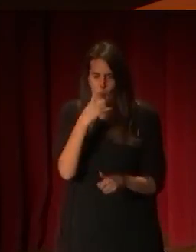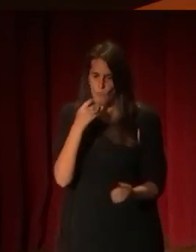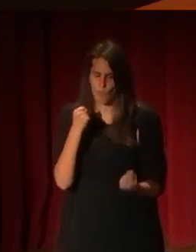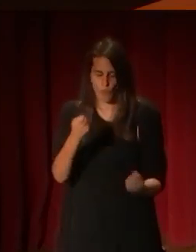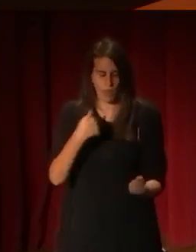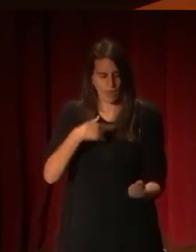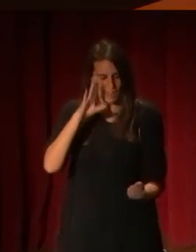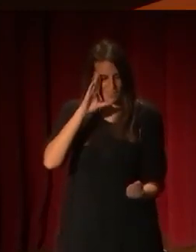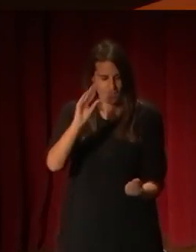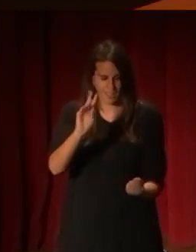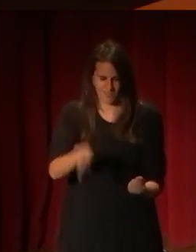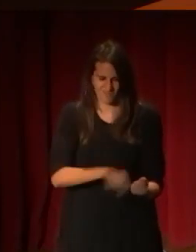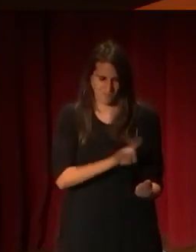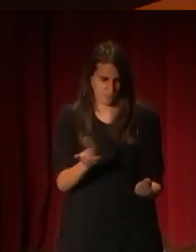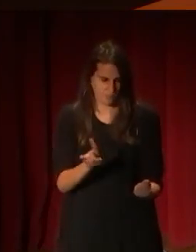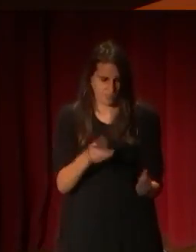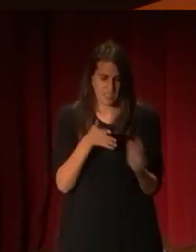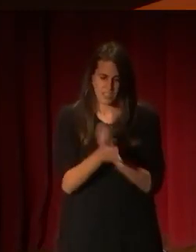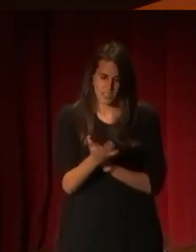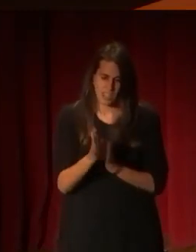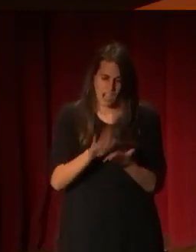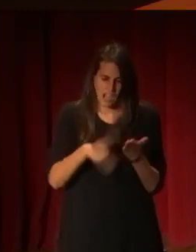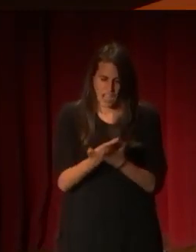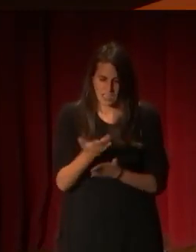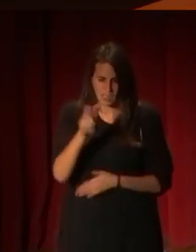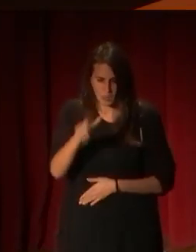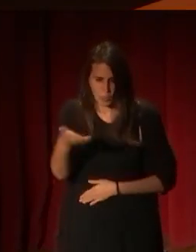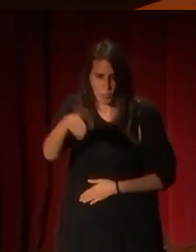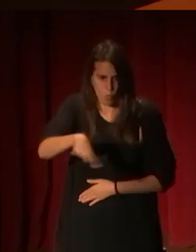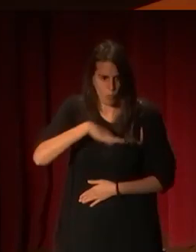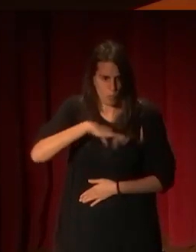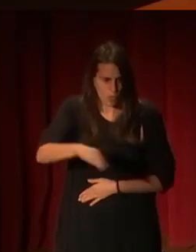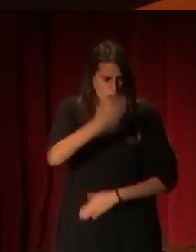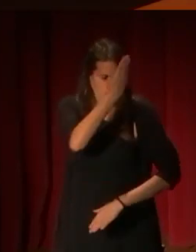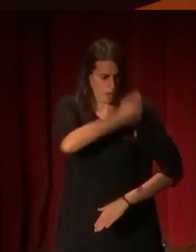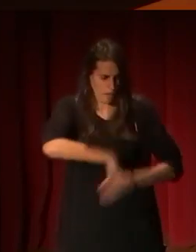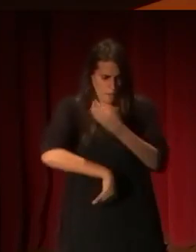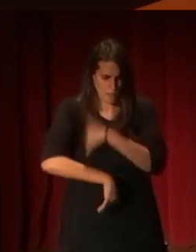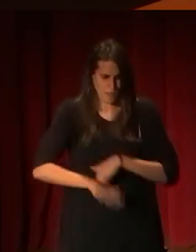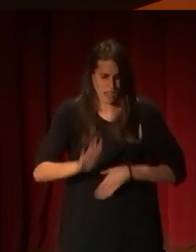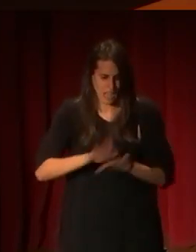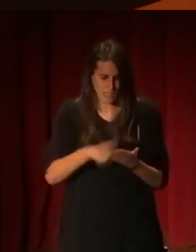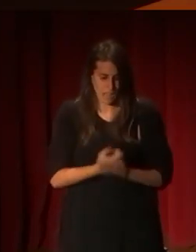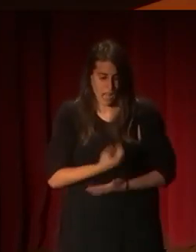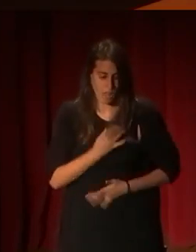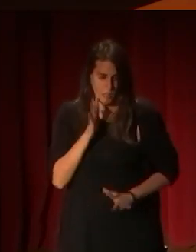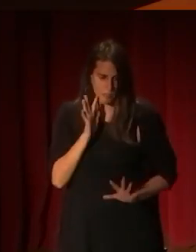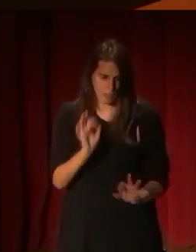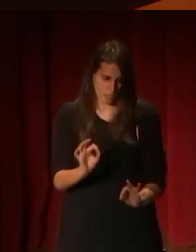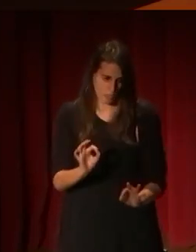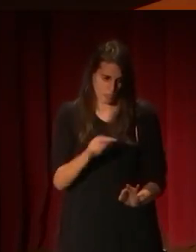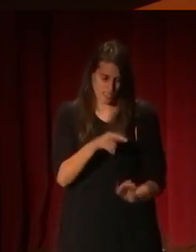y deudas ya ello acarrea a menudo incluso muertes humanas mutilación de miembros y peligro para el alma estos